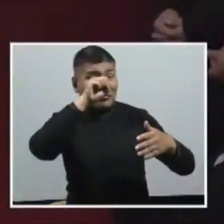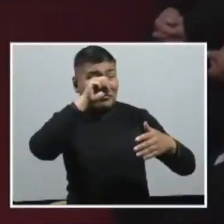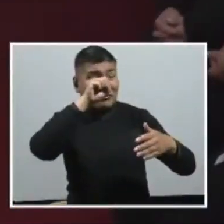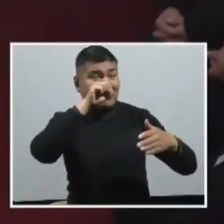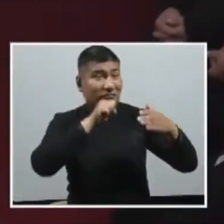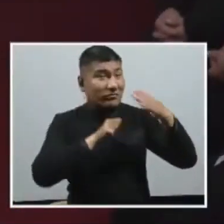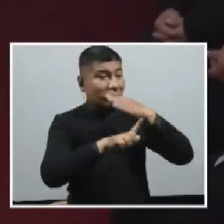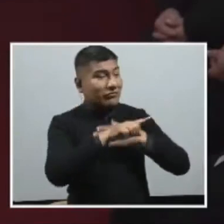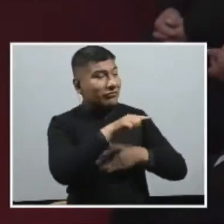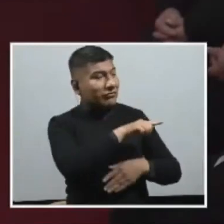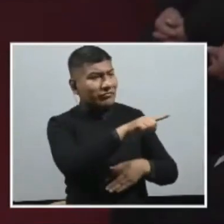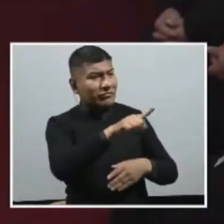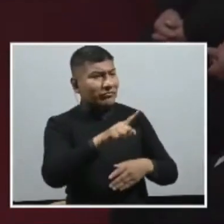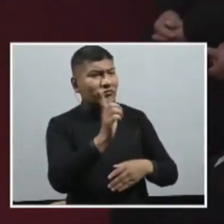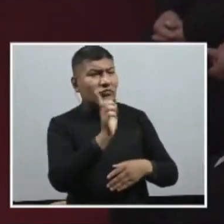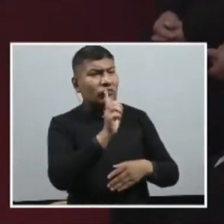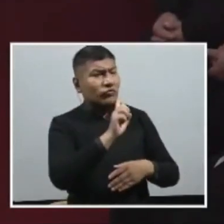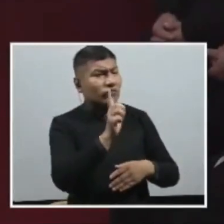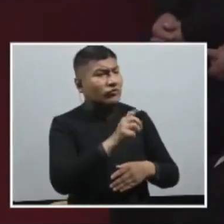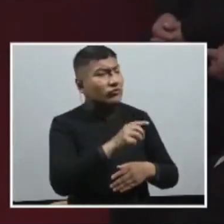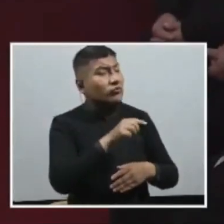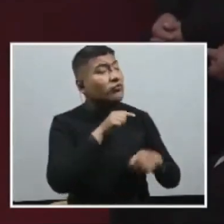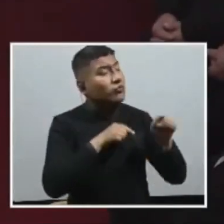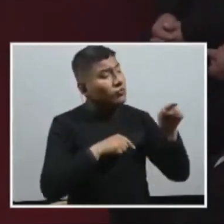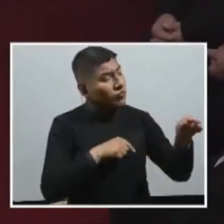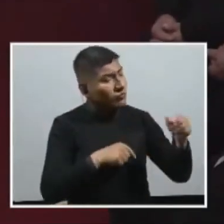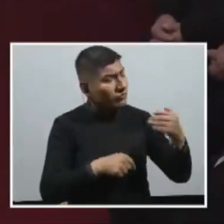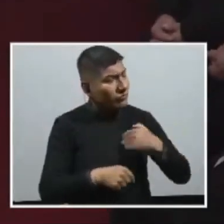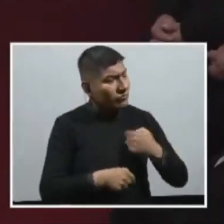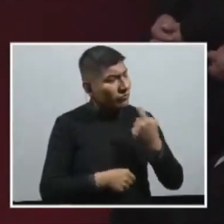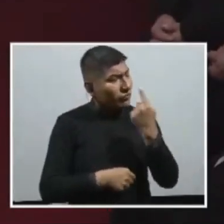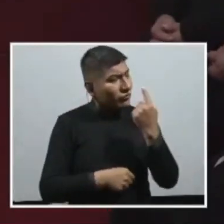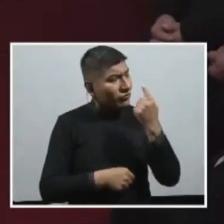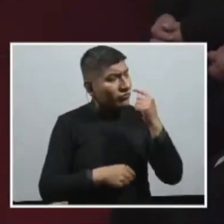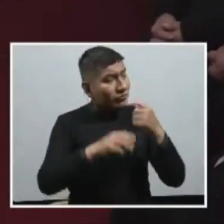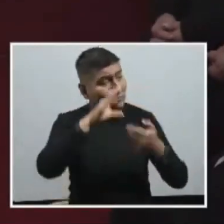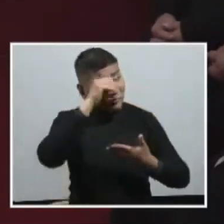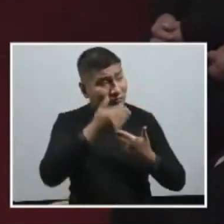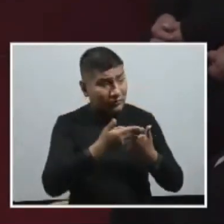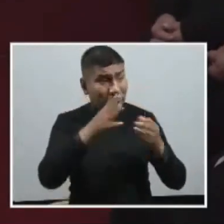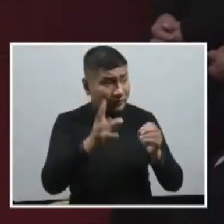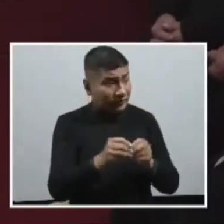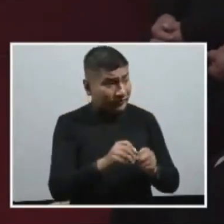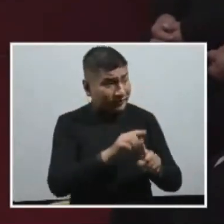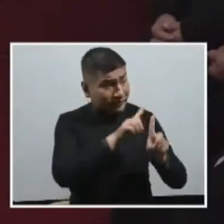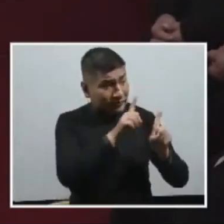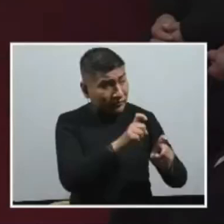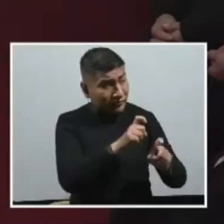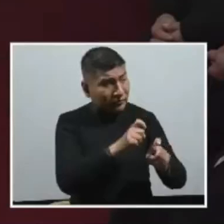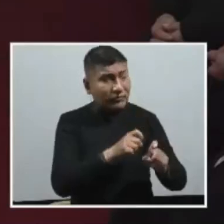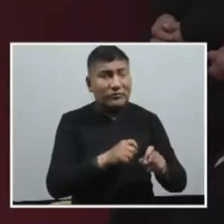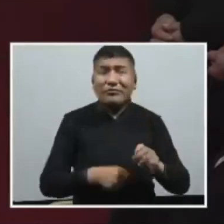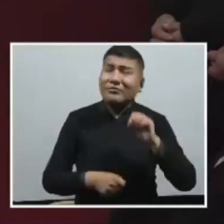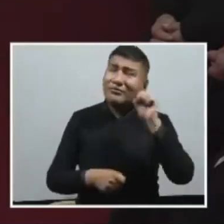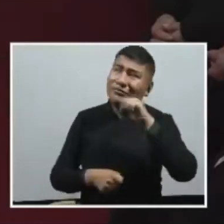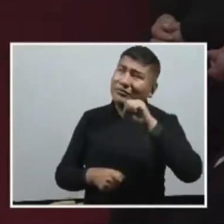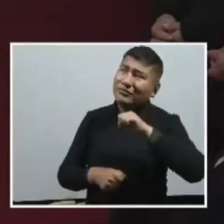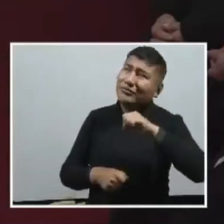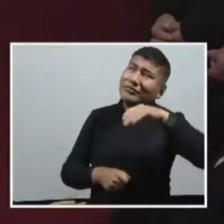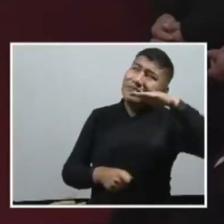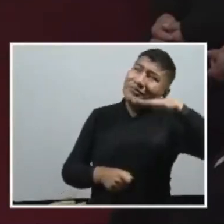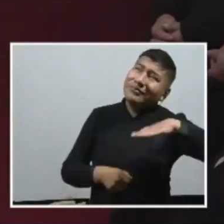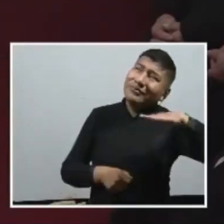les parece? ¿Dónde está? ¿Tienes un hijo más? Pobrecillo, pequeño de estatura, nos dicen